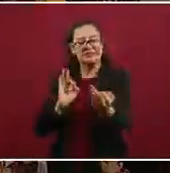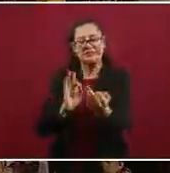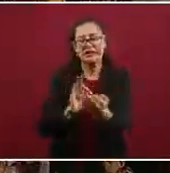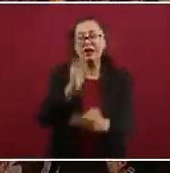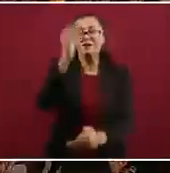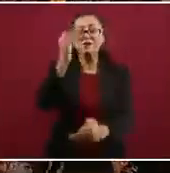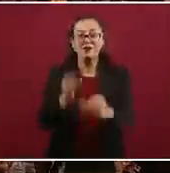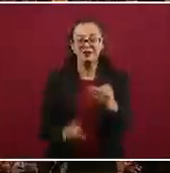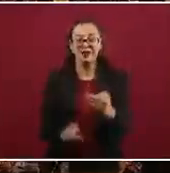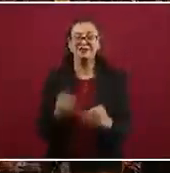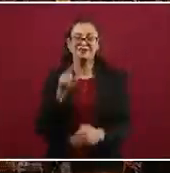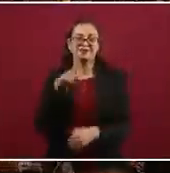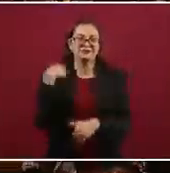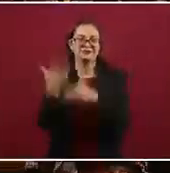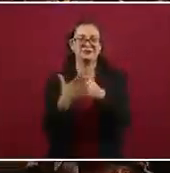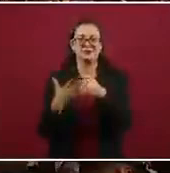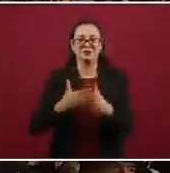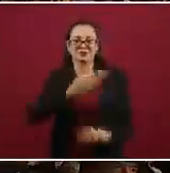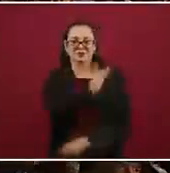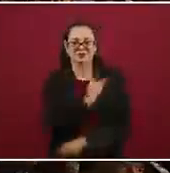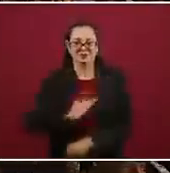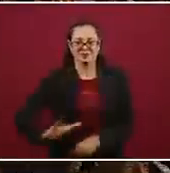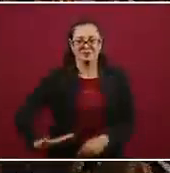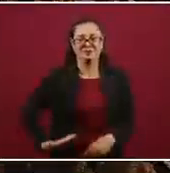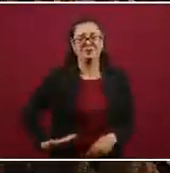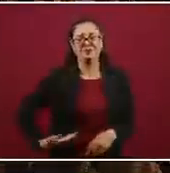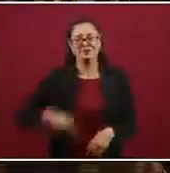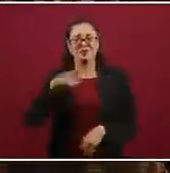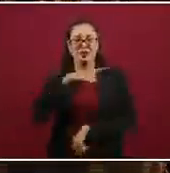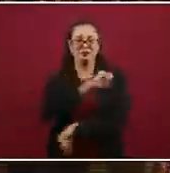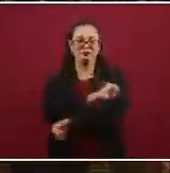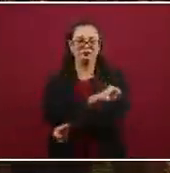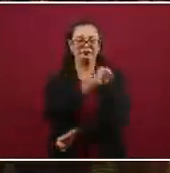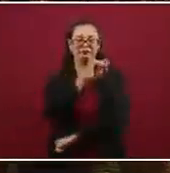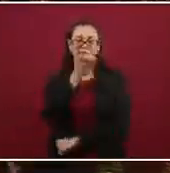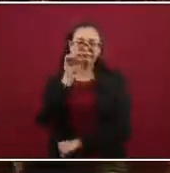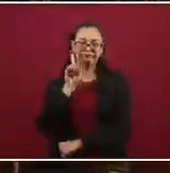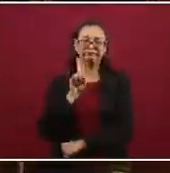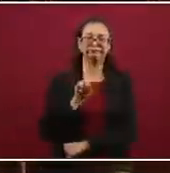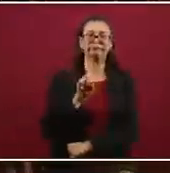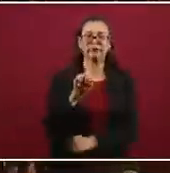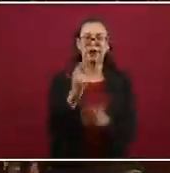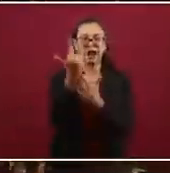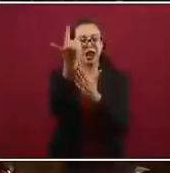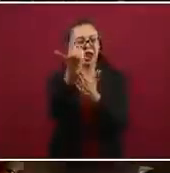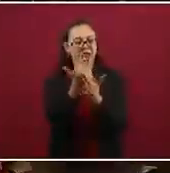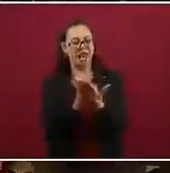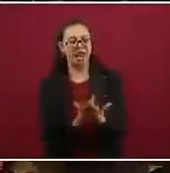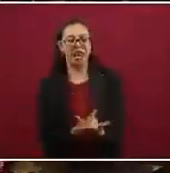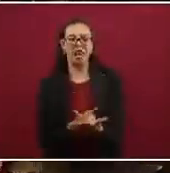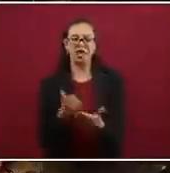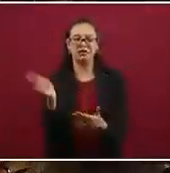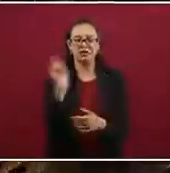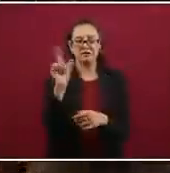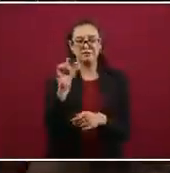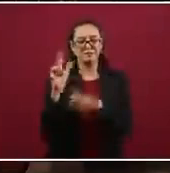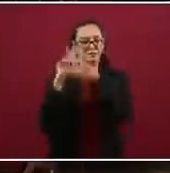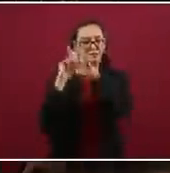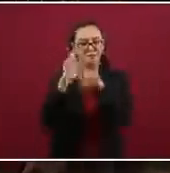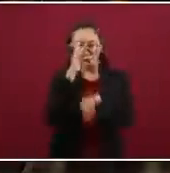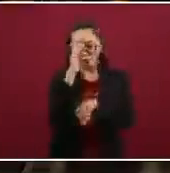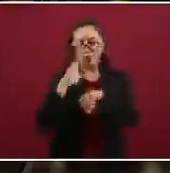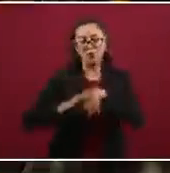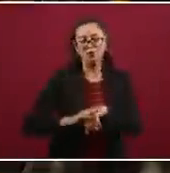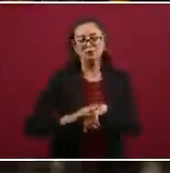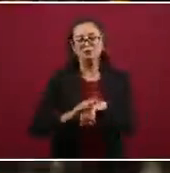el presidente aparezca en el balcón presidencial y haga su arenga, y eso bueno, pues mantiene aquí la